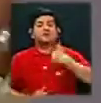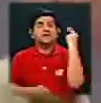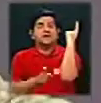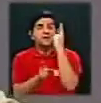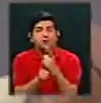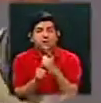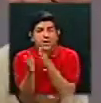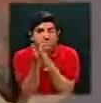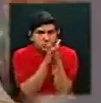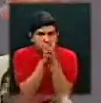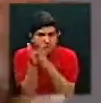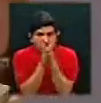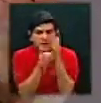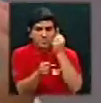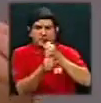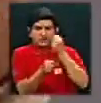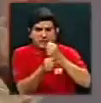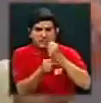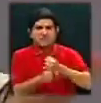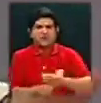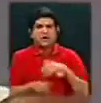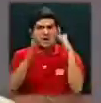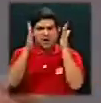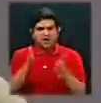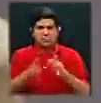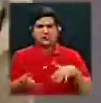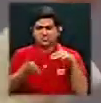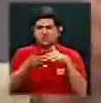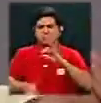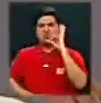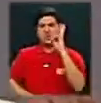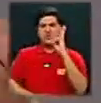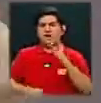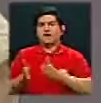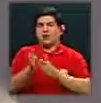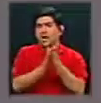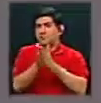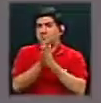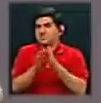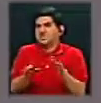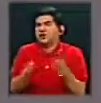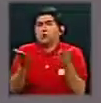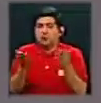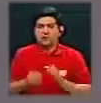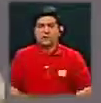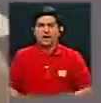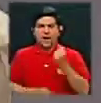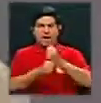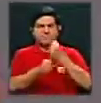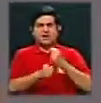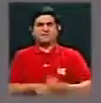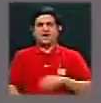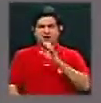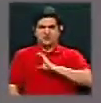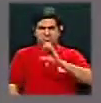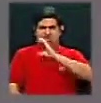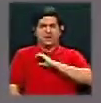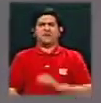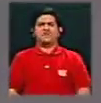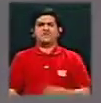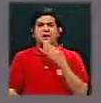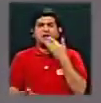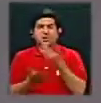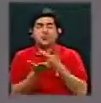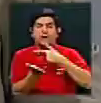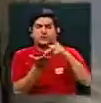efectivamente de aprovechar esa mano de obra uh-huh. bien calificada, bien educada, de aprovecharla en uh-huh. empleos de calidad, con buenos uh-huh. salarios y con buenas condiciones. Y ojalá laborales.